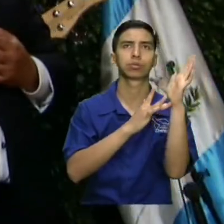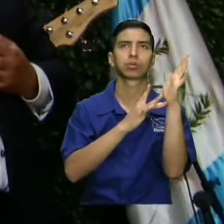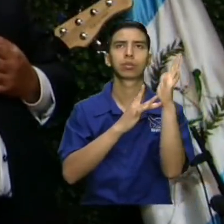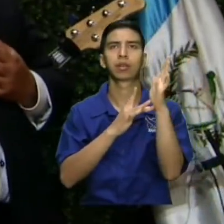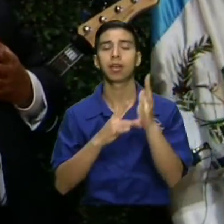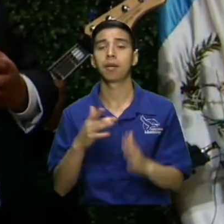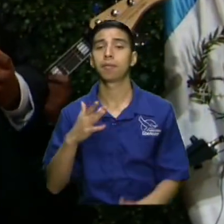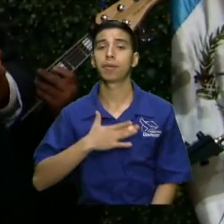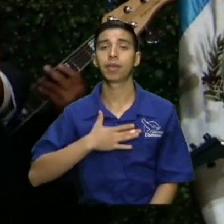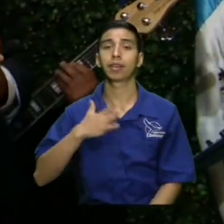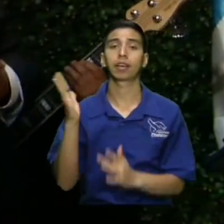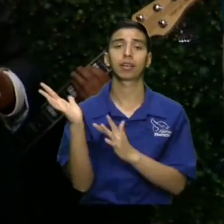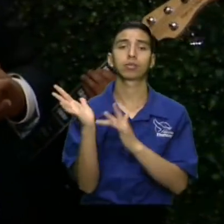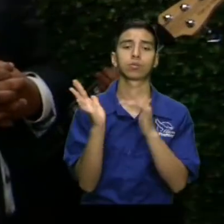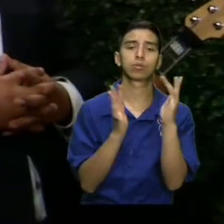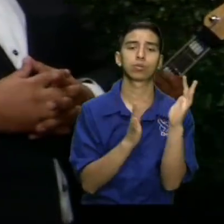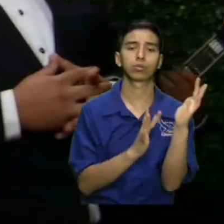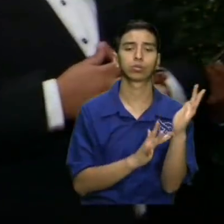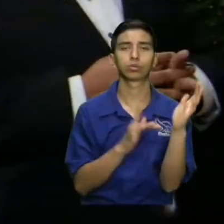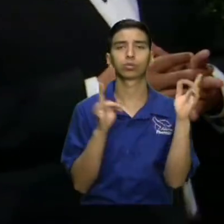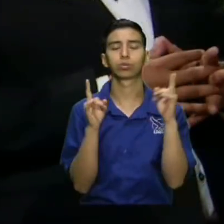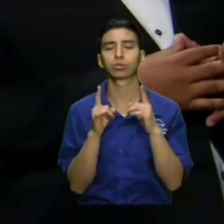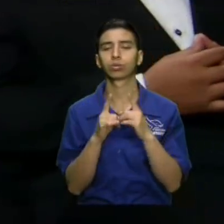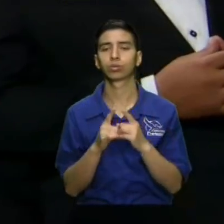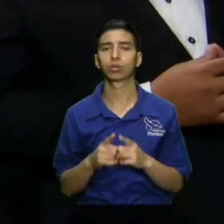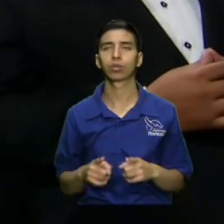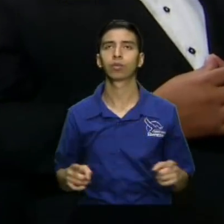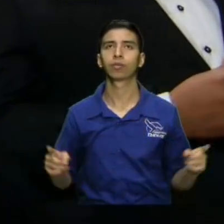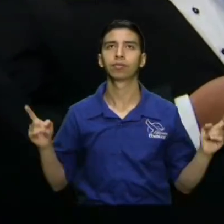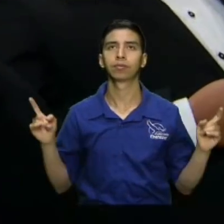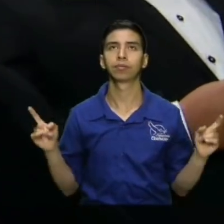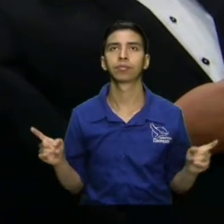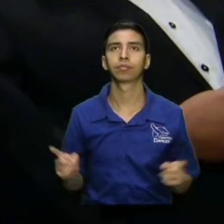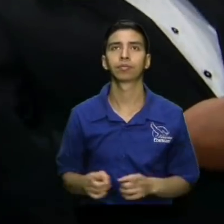Jesús, mi Jesús.